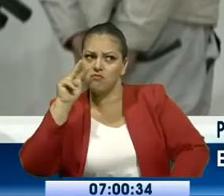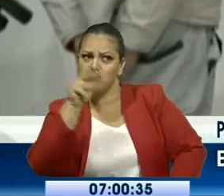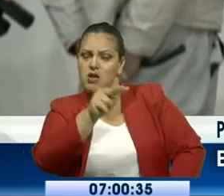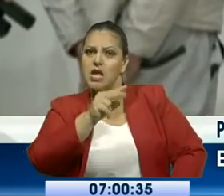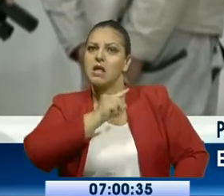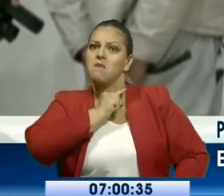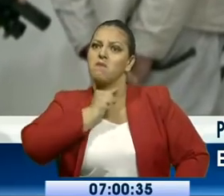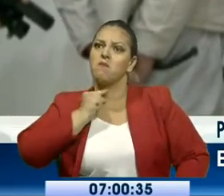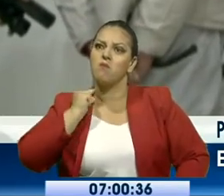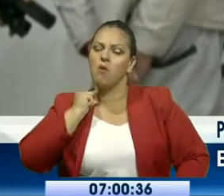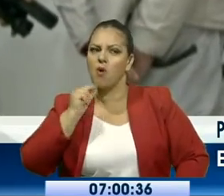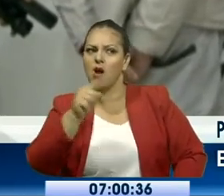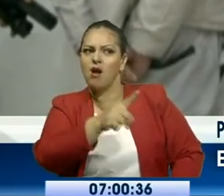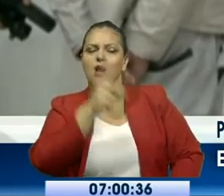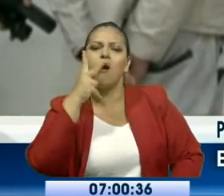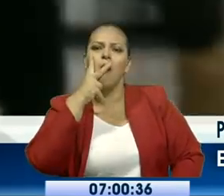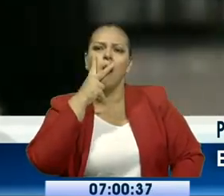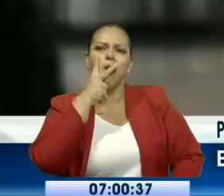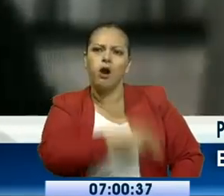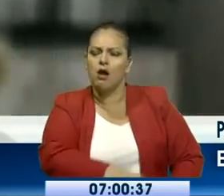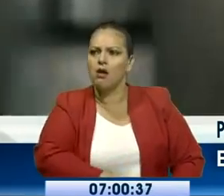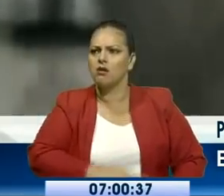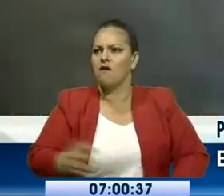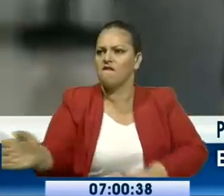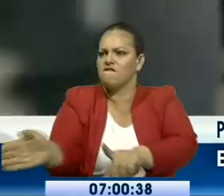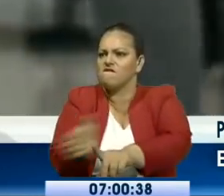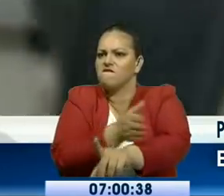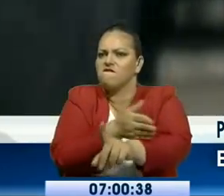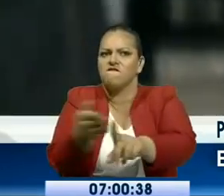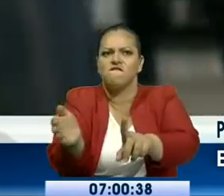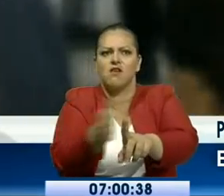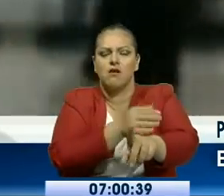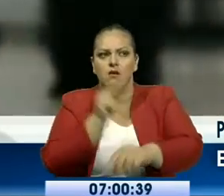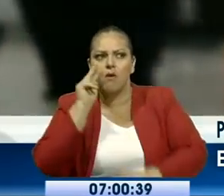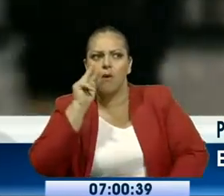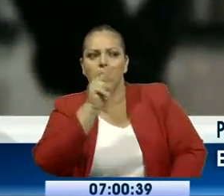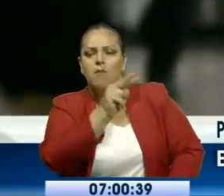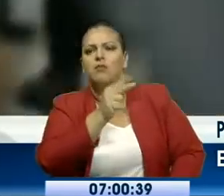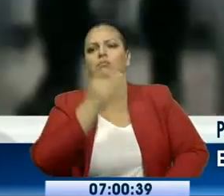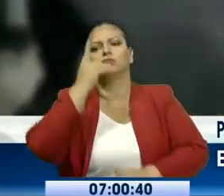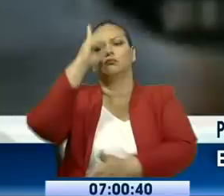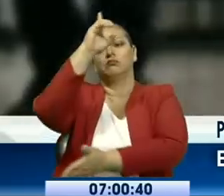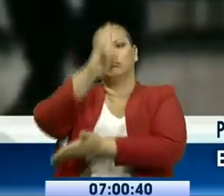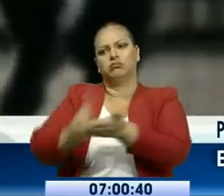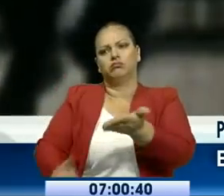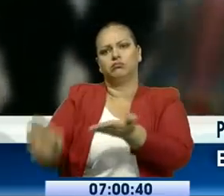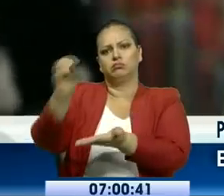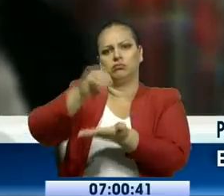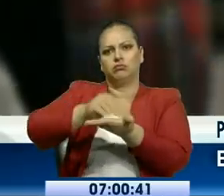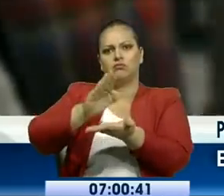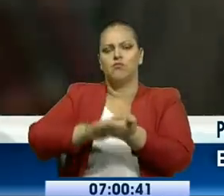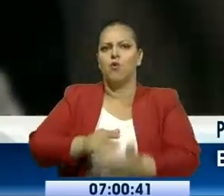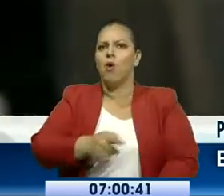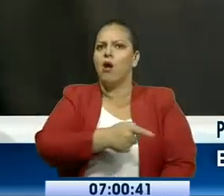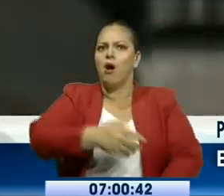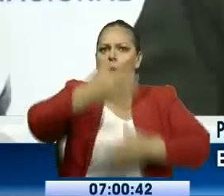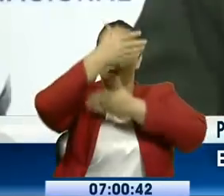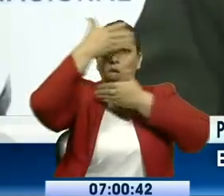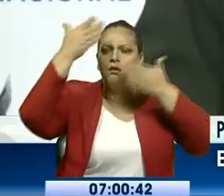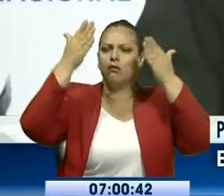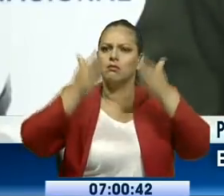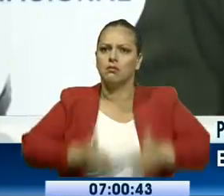denuncia respectiva en el campo jurídico. Hablan de varios delitos, entre ellos estafa y usurpación de